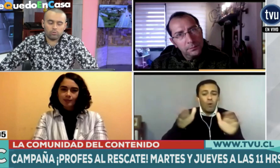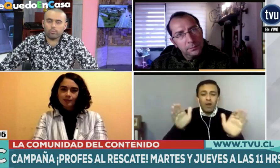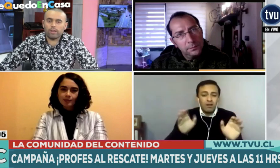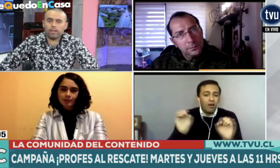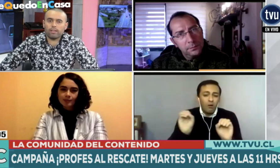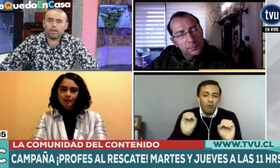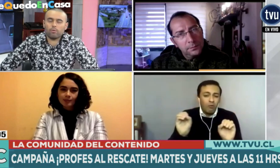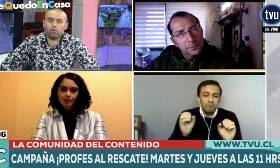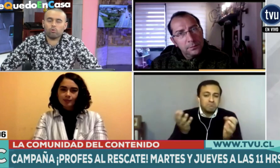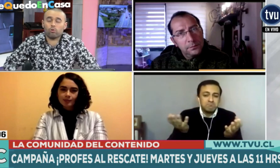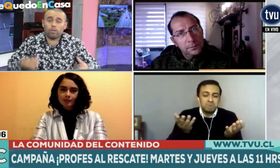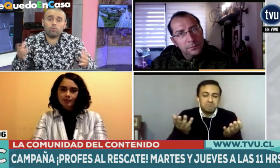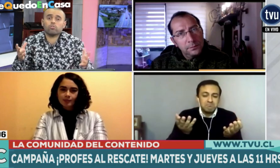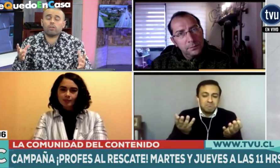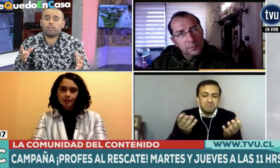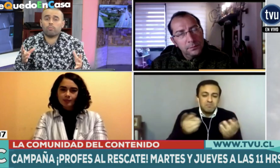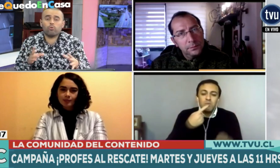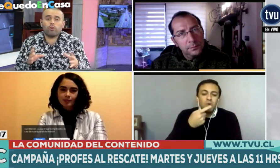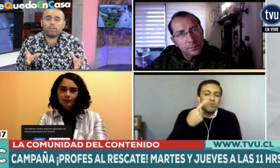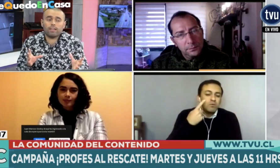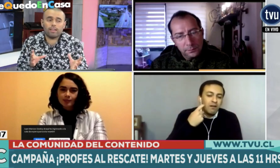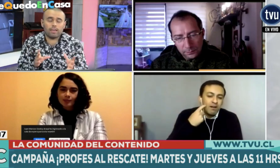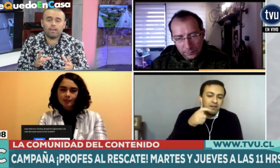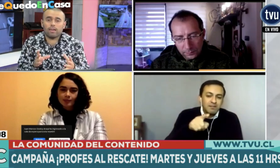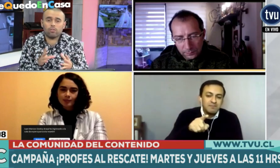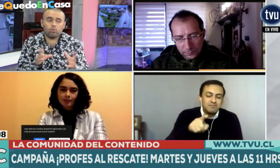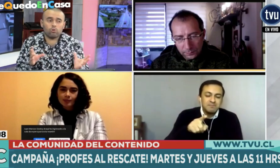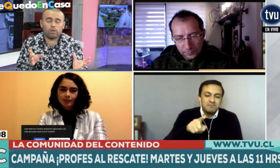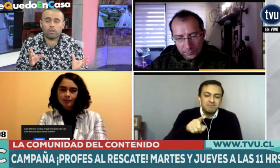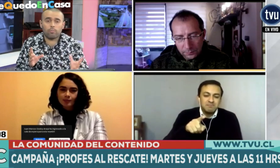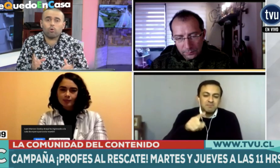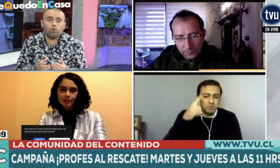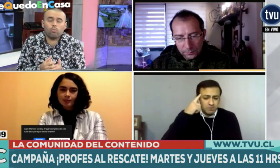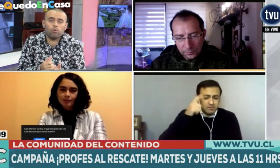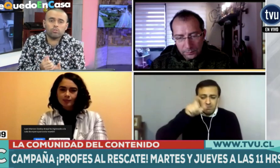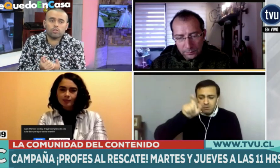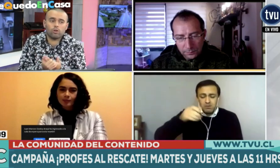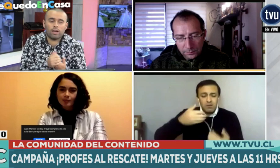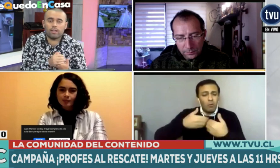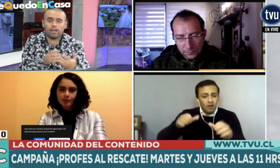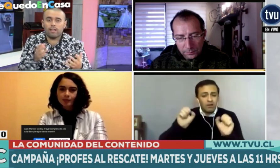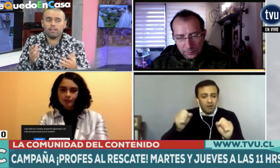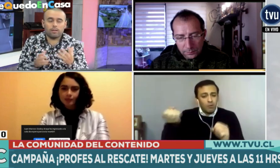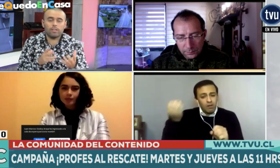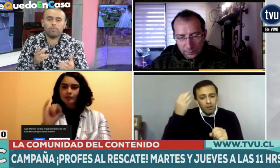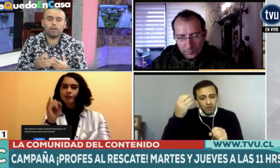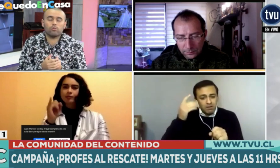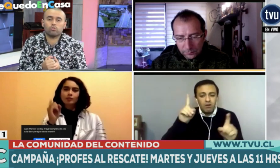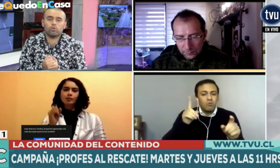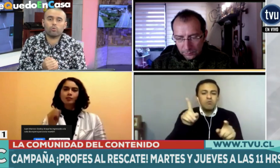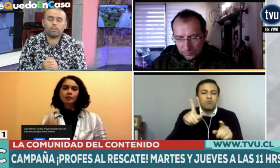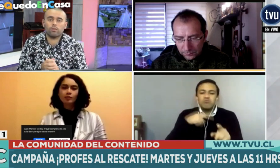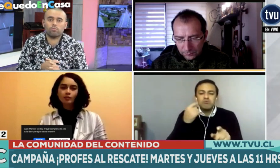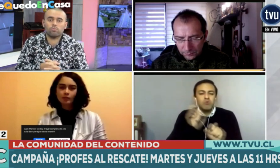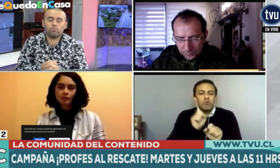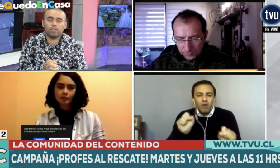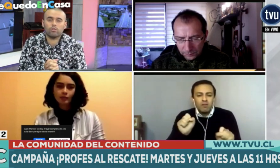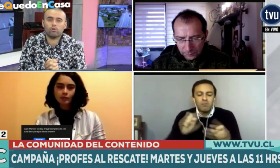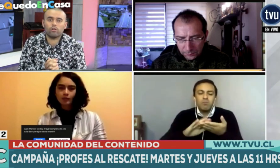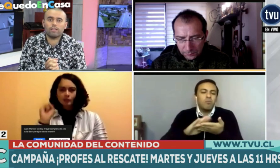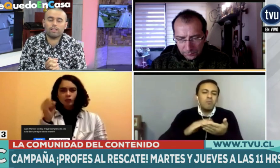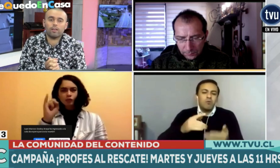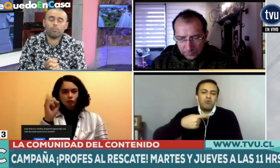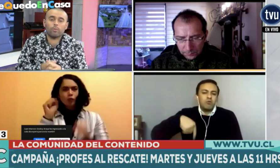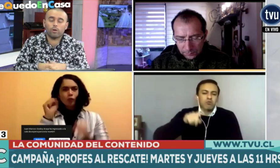súper, digamos, novedoso desde el punto de vista de que esto es poco común, ¿cierto? Hasta de repente para nosotros cuesta un